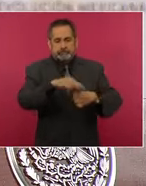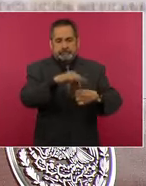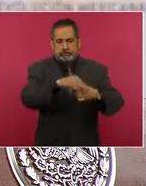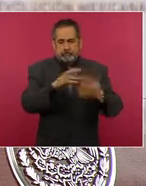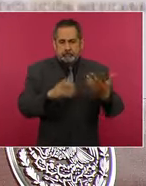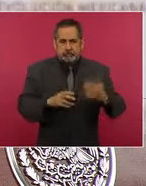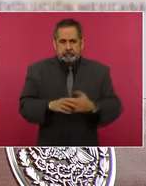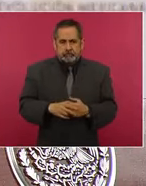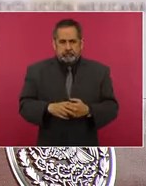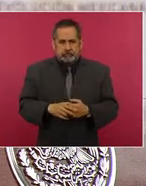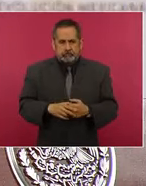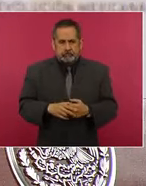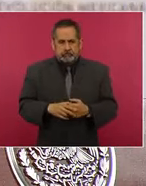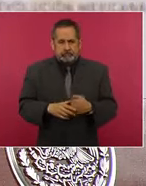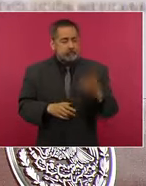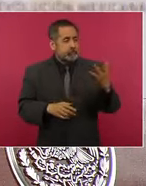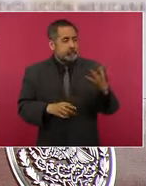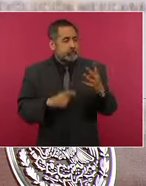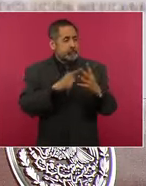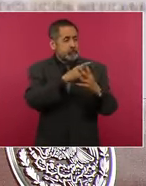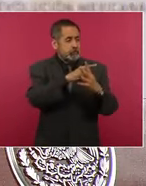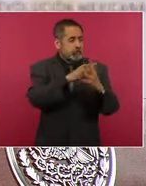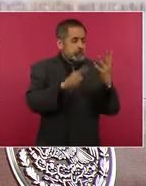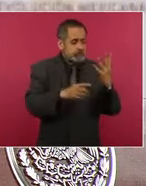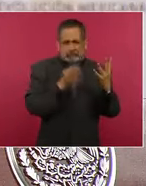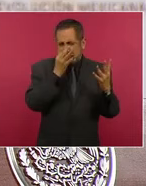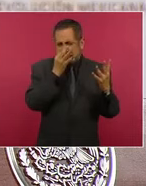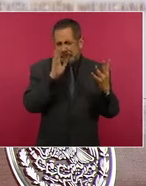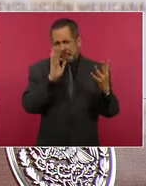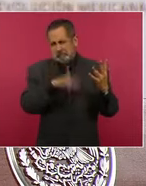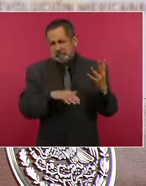Porque cuatro golondrinas no hacen verano.